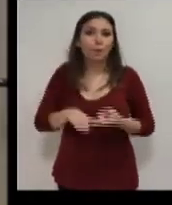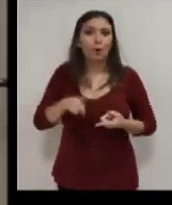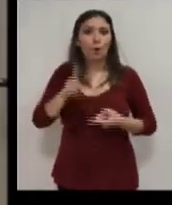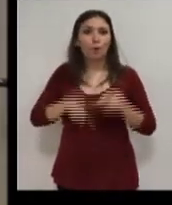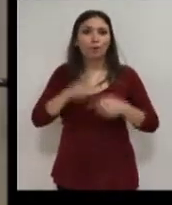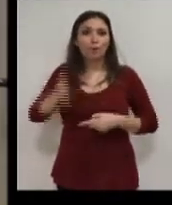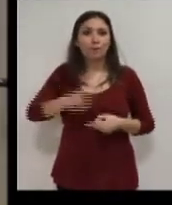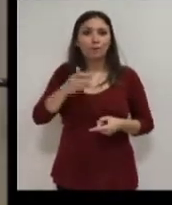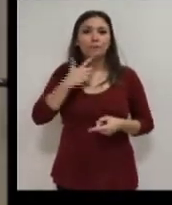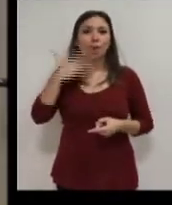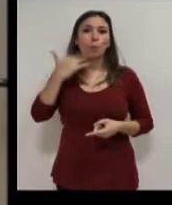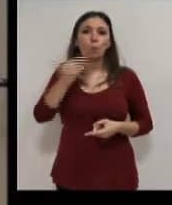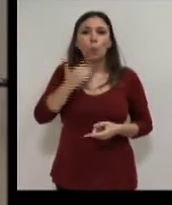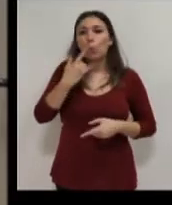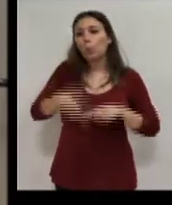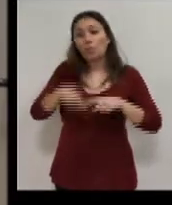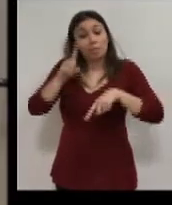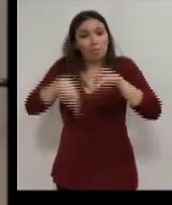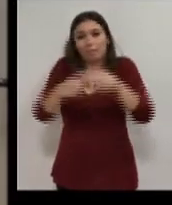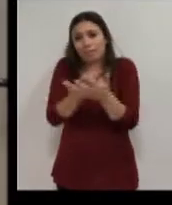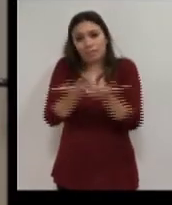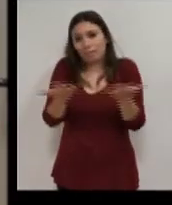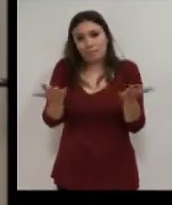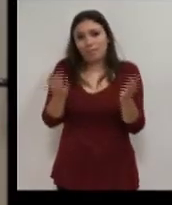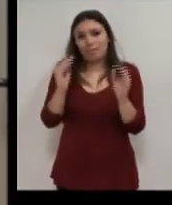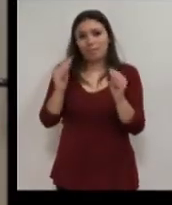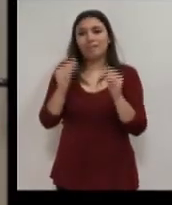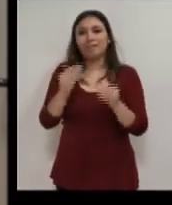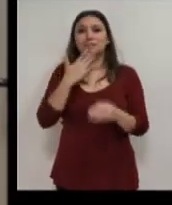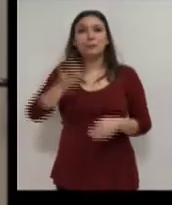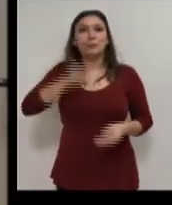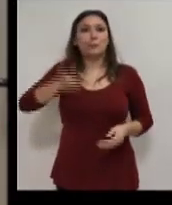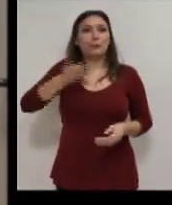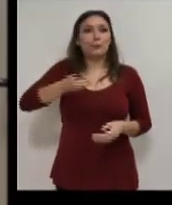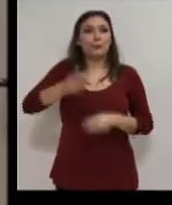pues, te consume más batería o menos. Bueno, si tienes el Bluetooth